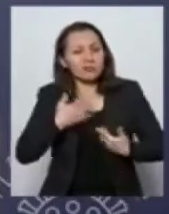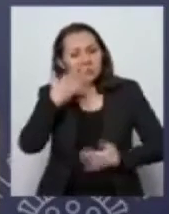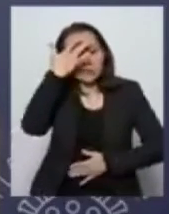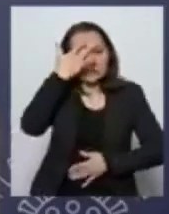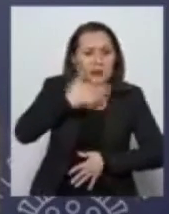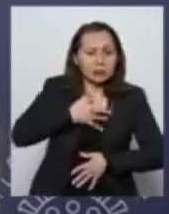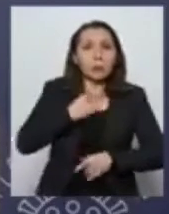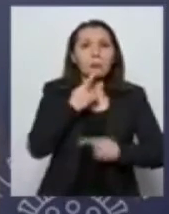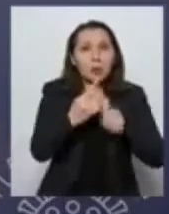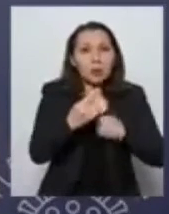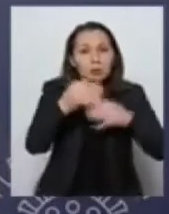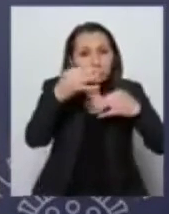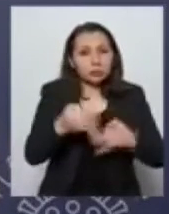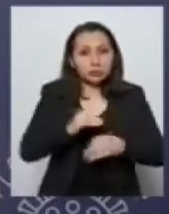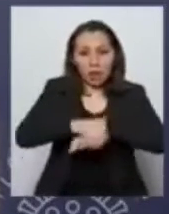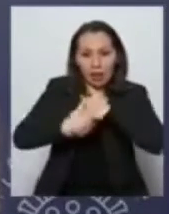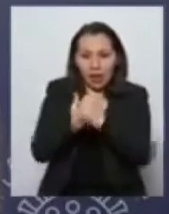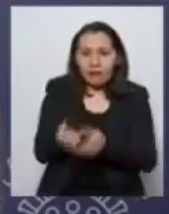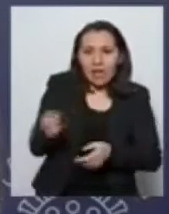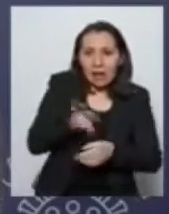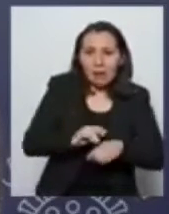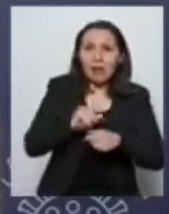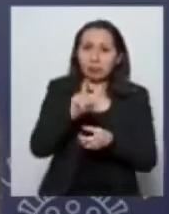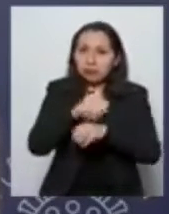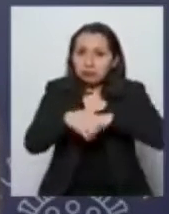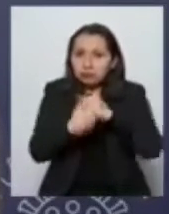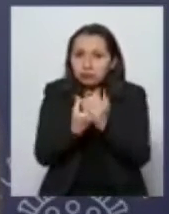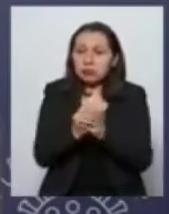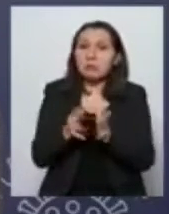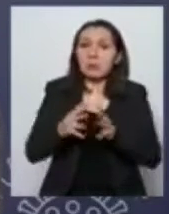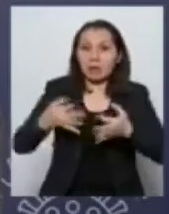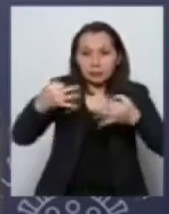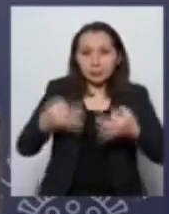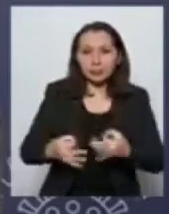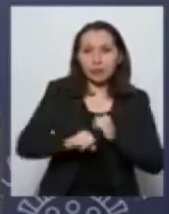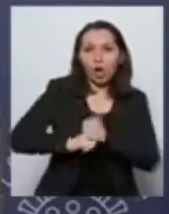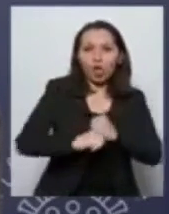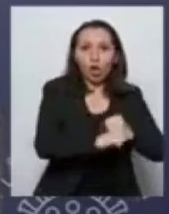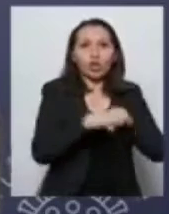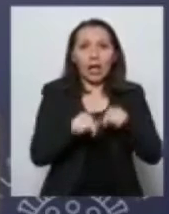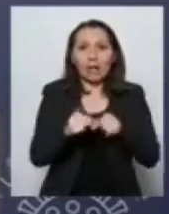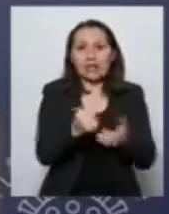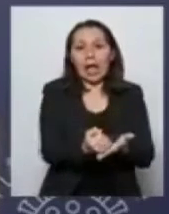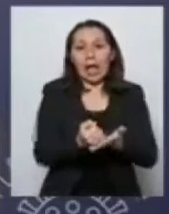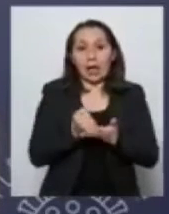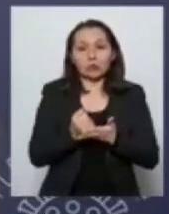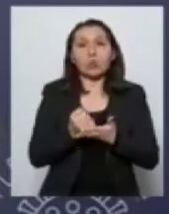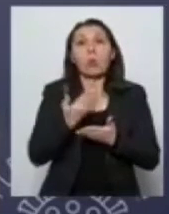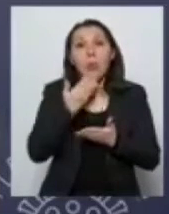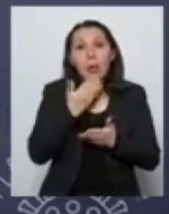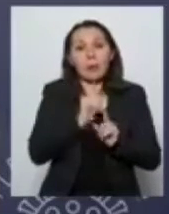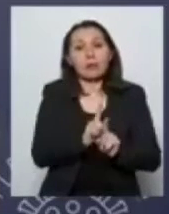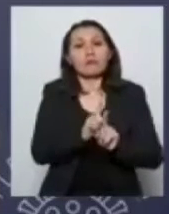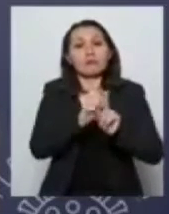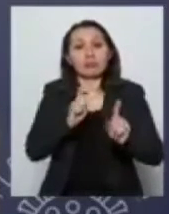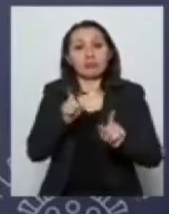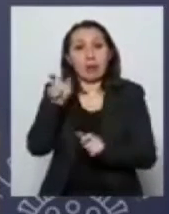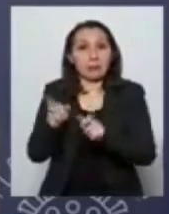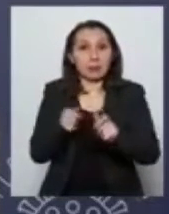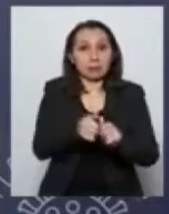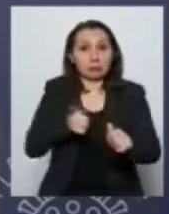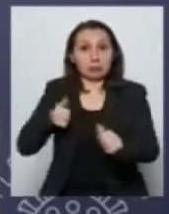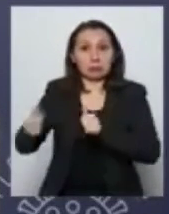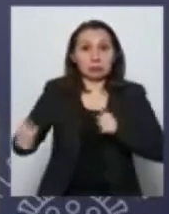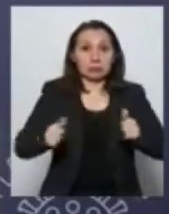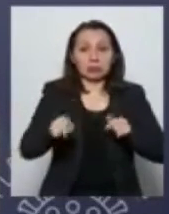tienen síntomas, de lavarse las manos, que son las medidas más efectivas a las que podemos recurrir junto al distanciamiento social, es